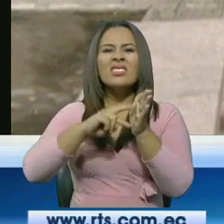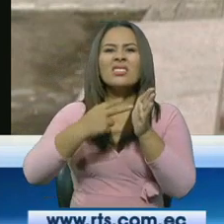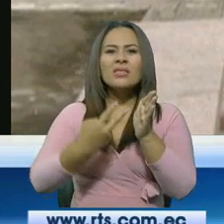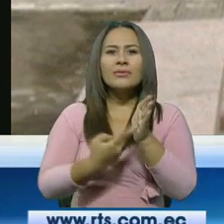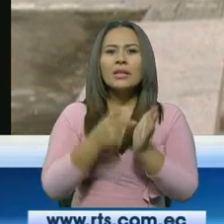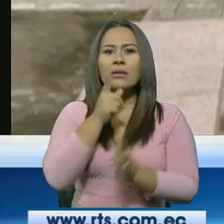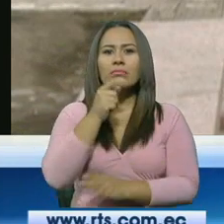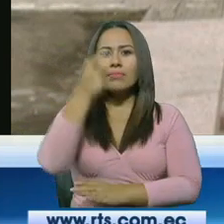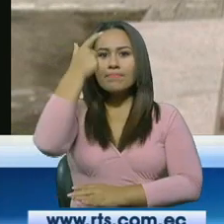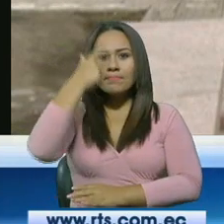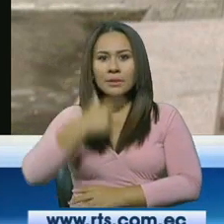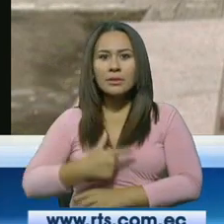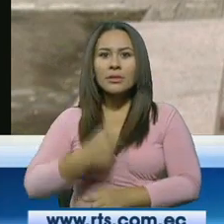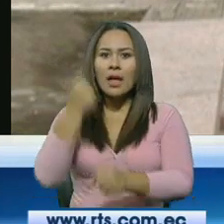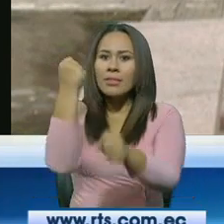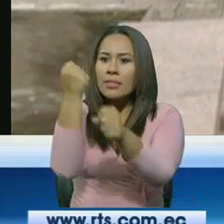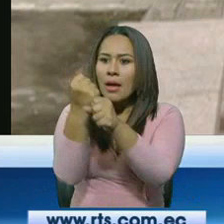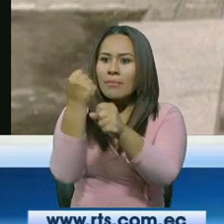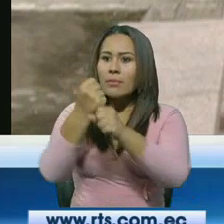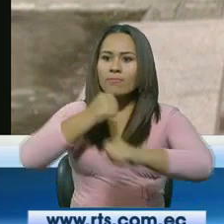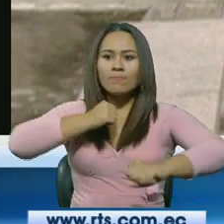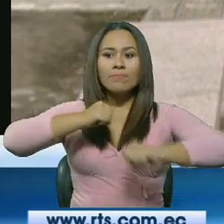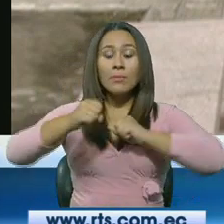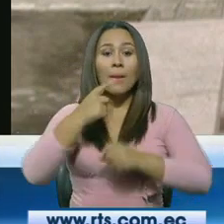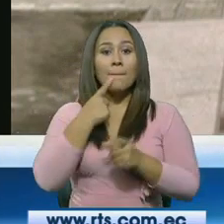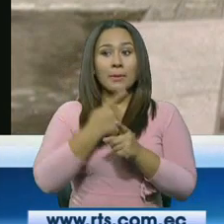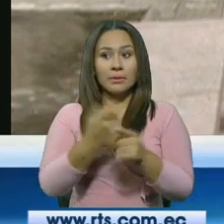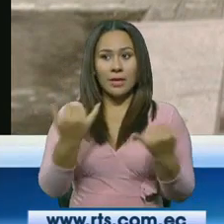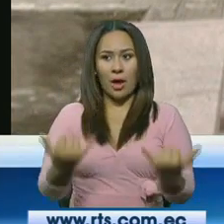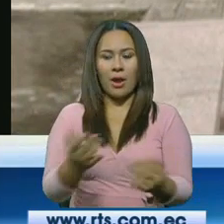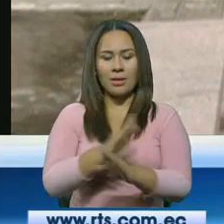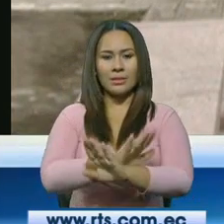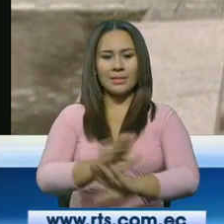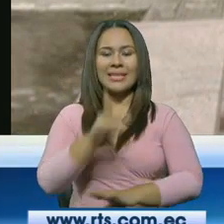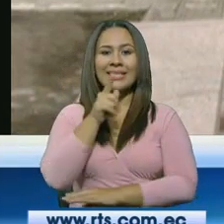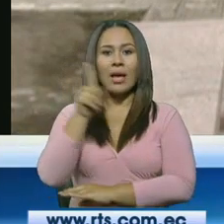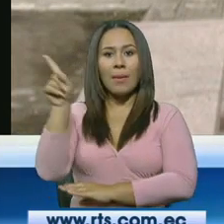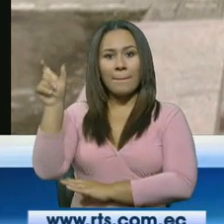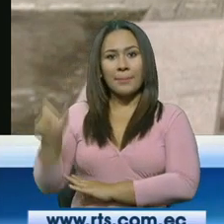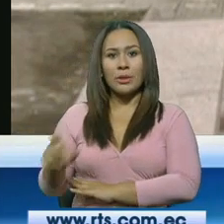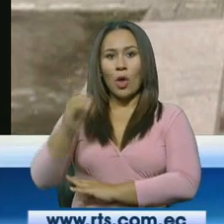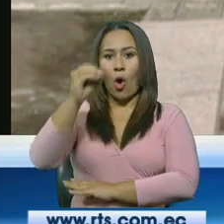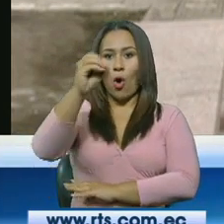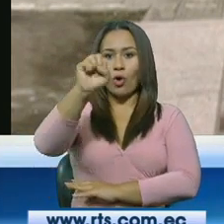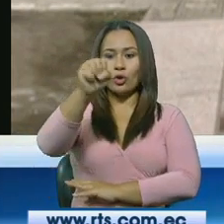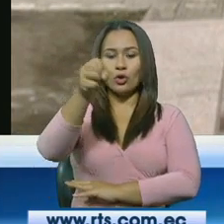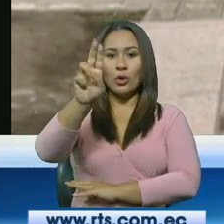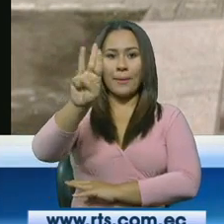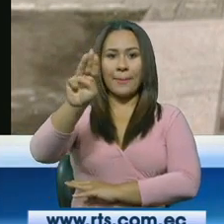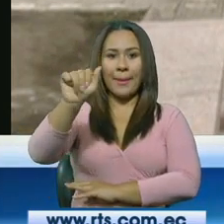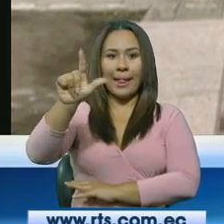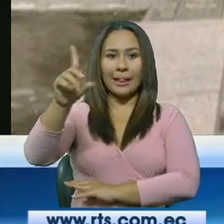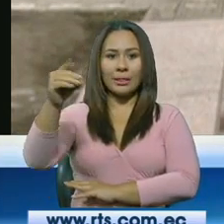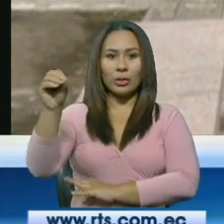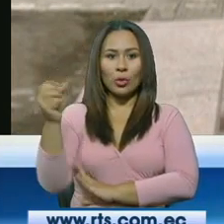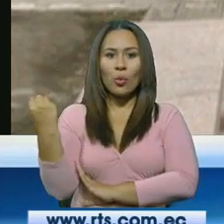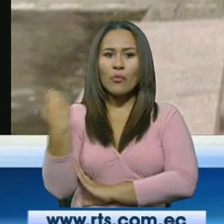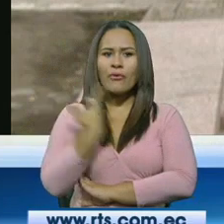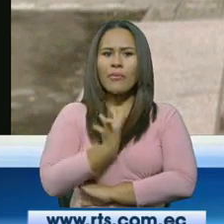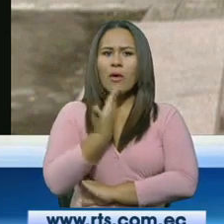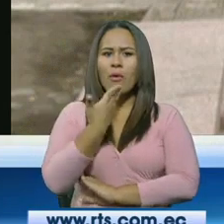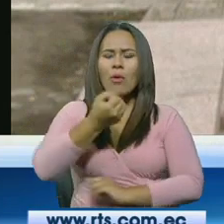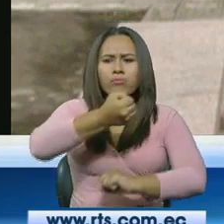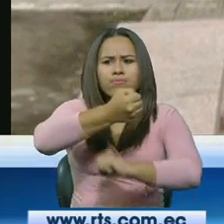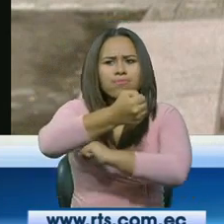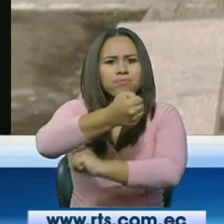gente, lo que significa su productividad, y para ello, pues, tenemos ya con nosotros al señor Osvaldo Estrada, quien nos va a contar este proceso que se viene fortaleciendo